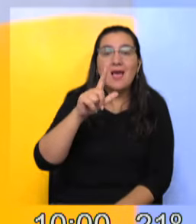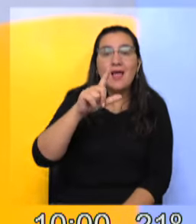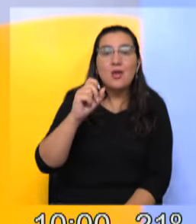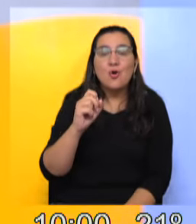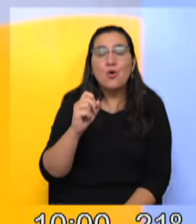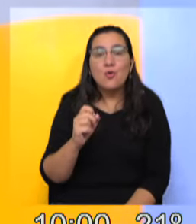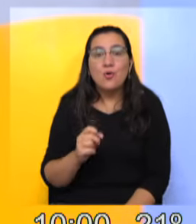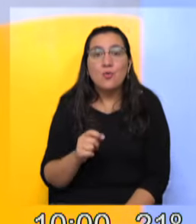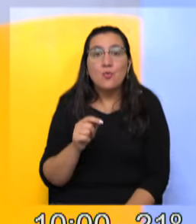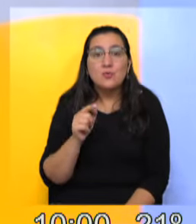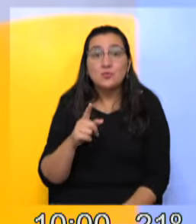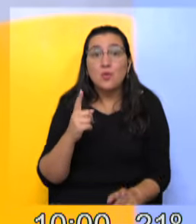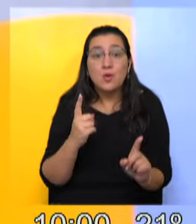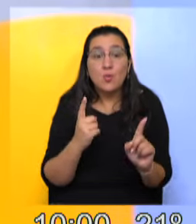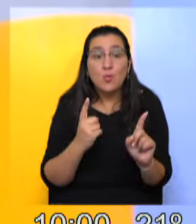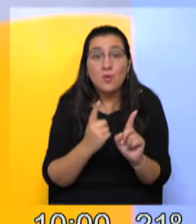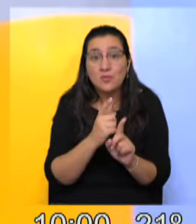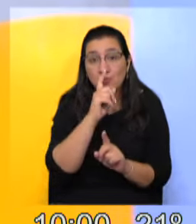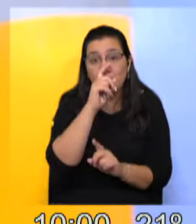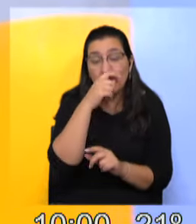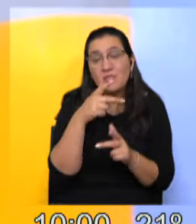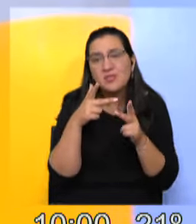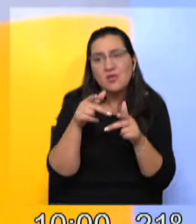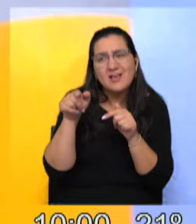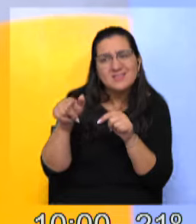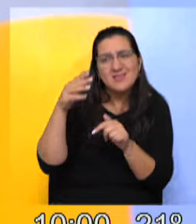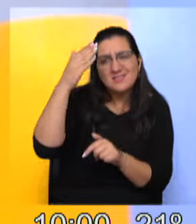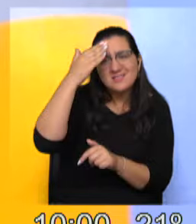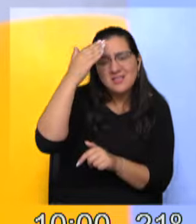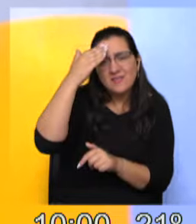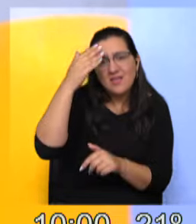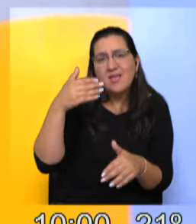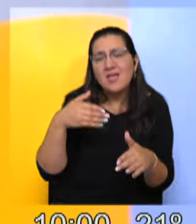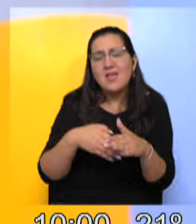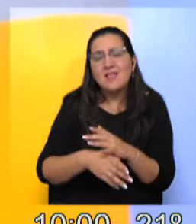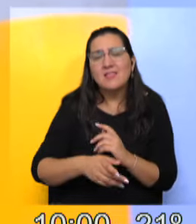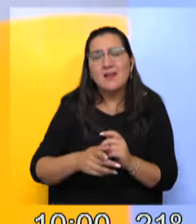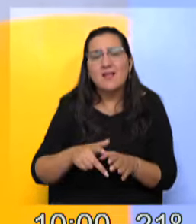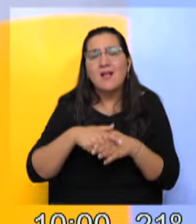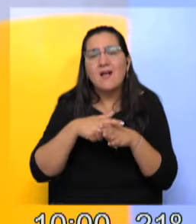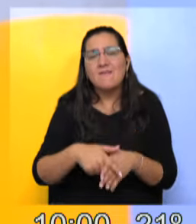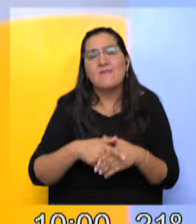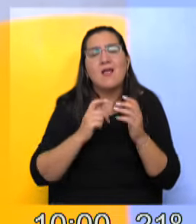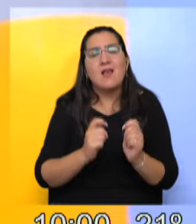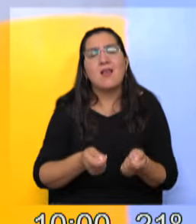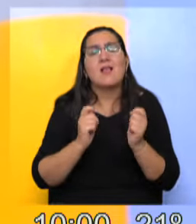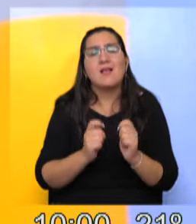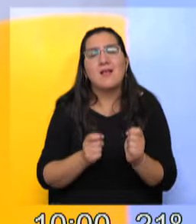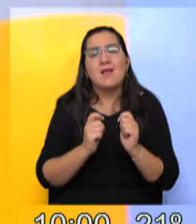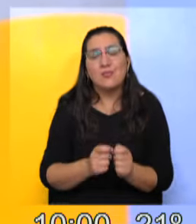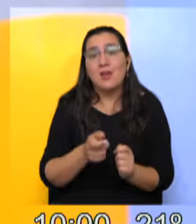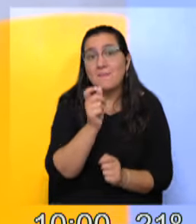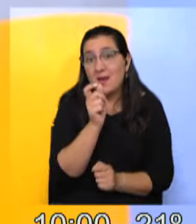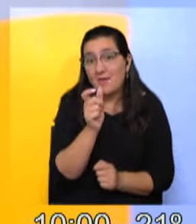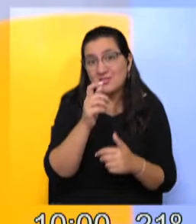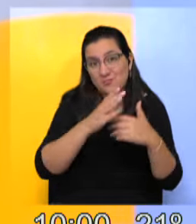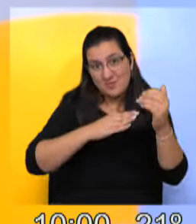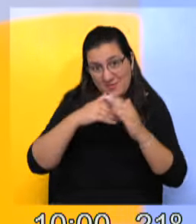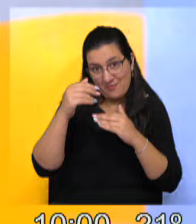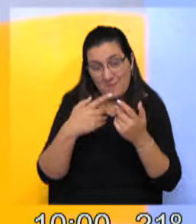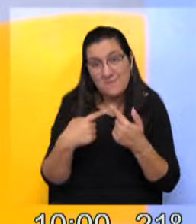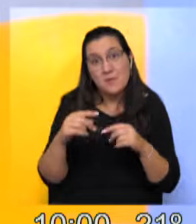cuando en su encuentro en el estudio Montevideo dijo que ella sabe entrar cabalgando a pelo en las palabras. Pero mis